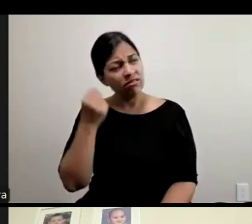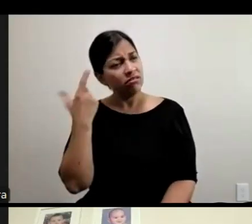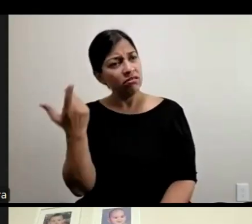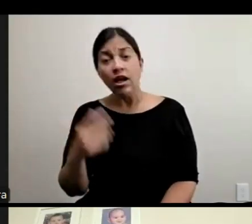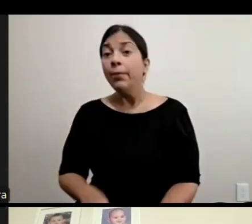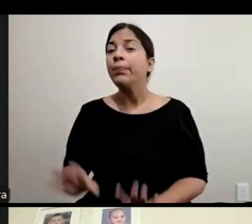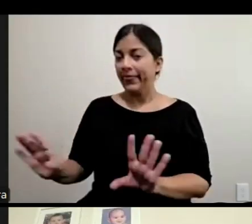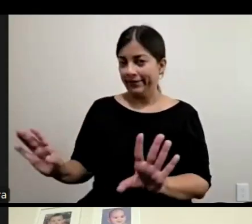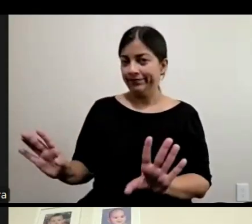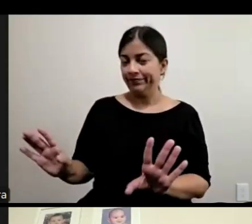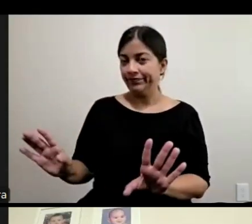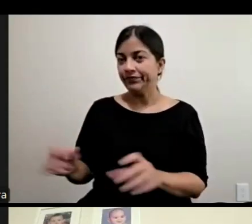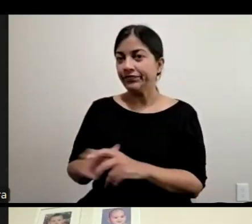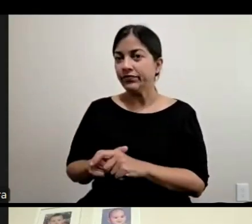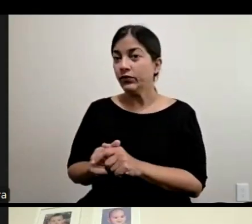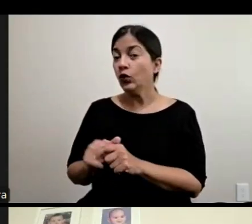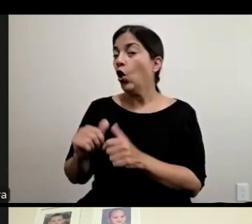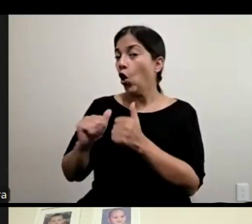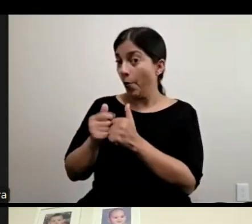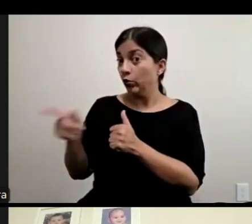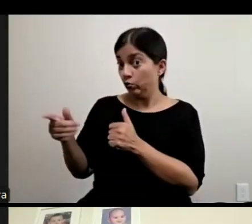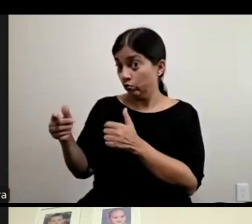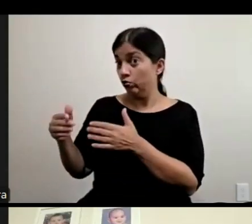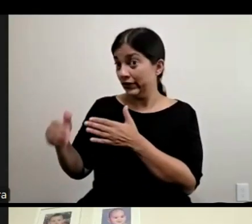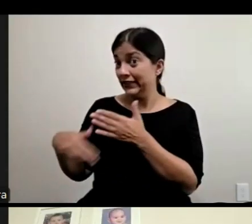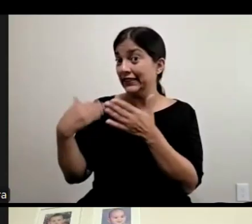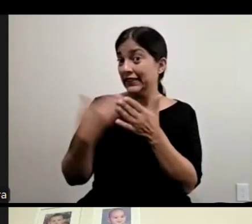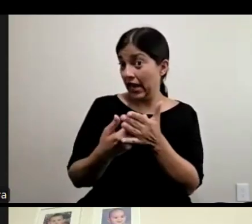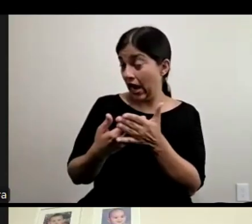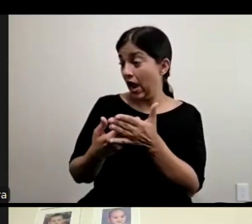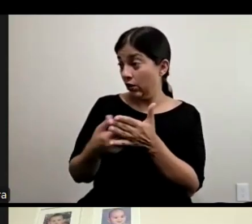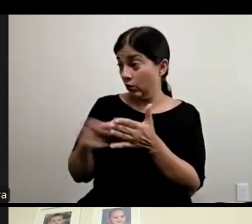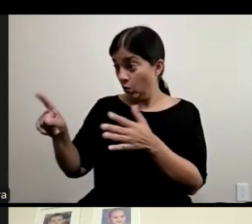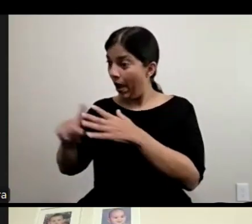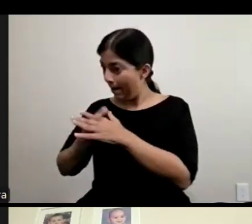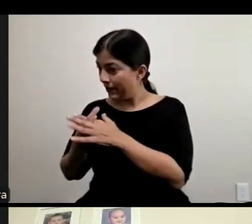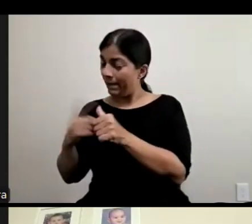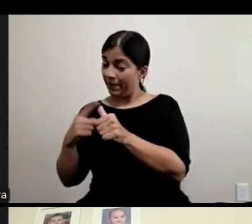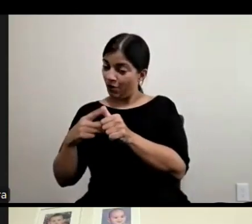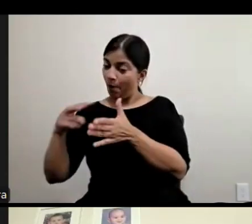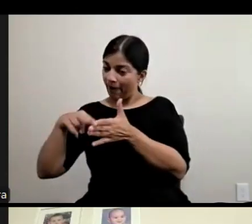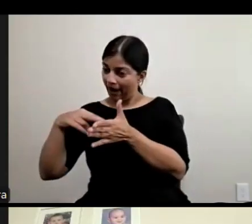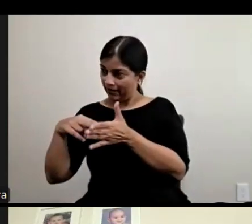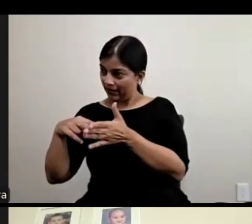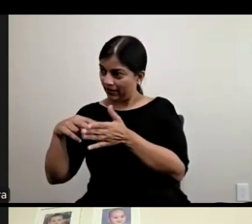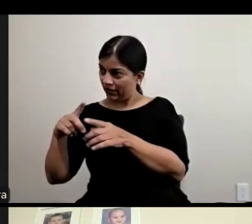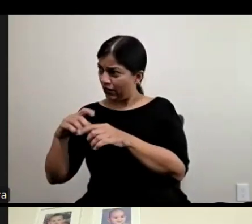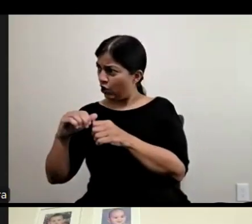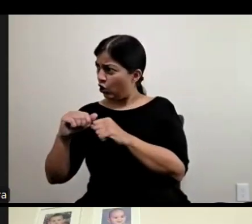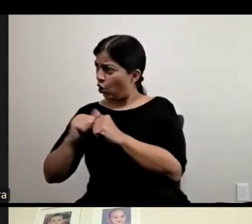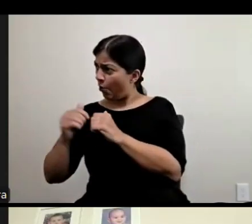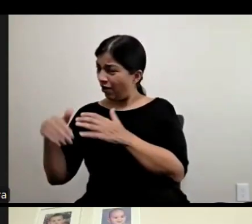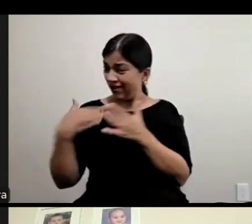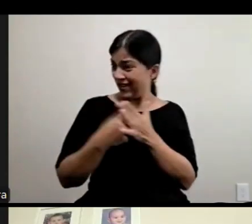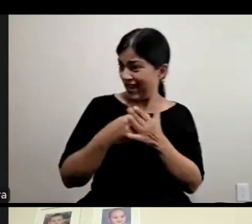perdóname? Sí. ¿Cómo llegas allá si tú empezaste en baile? O sea, no te decidiste por... No. Yo empecé